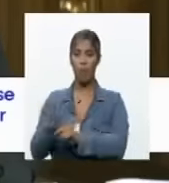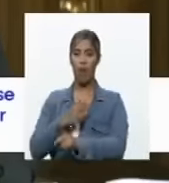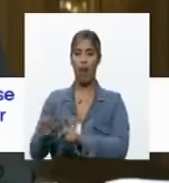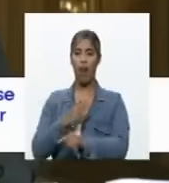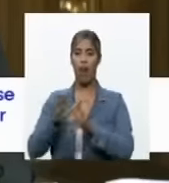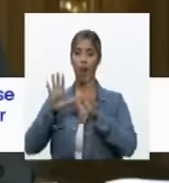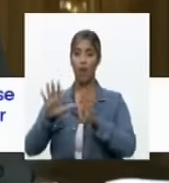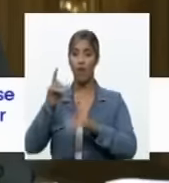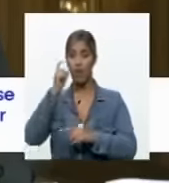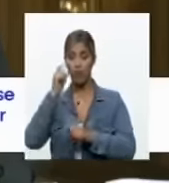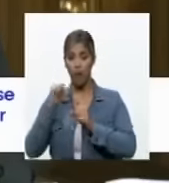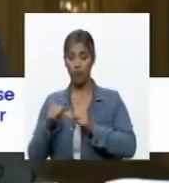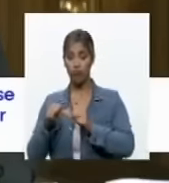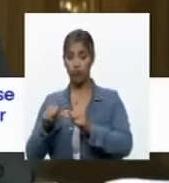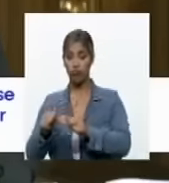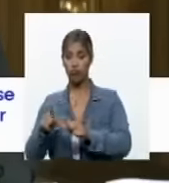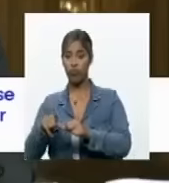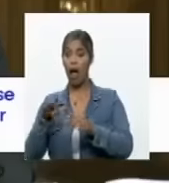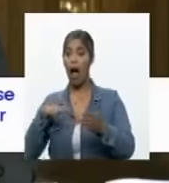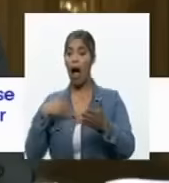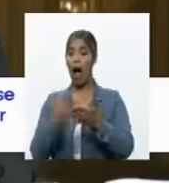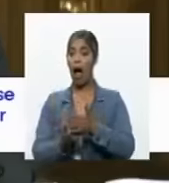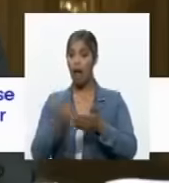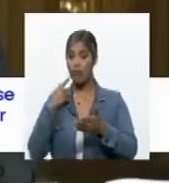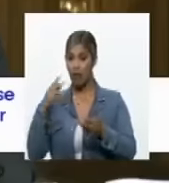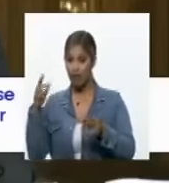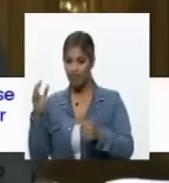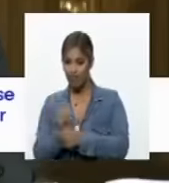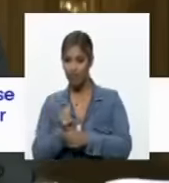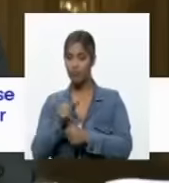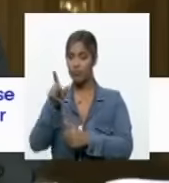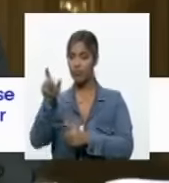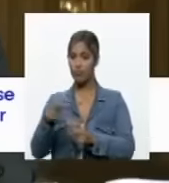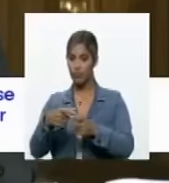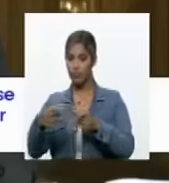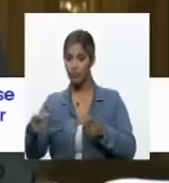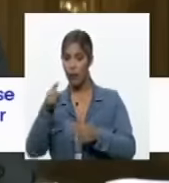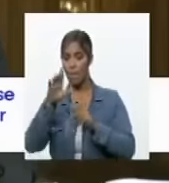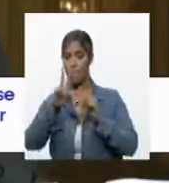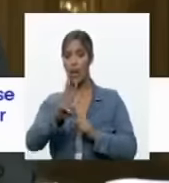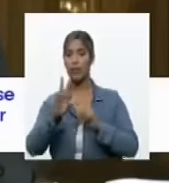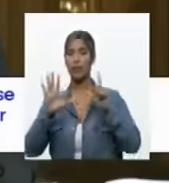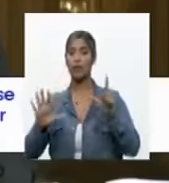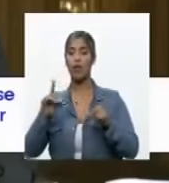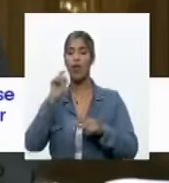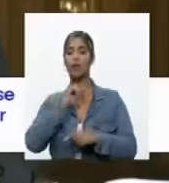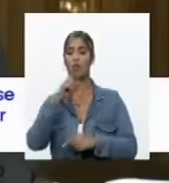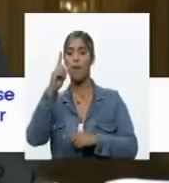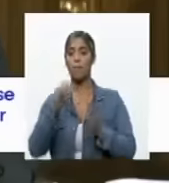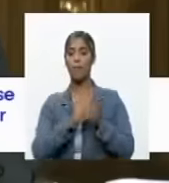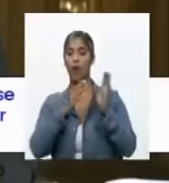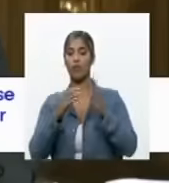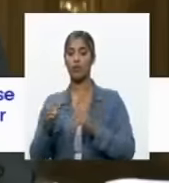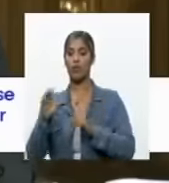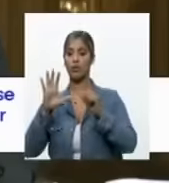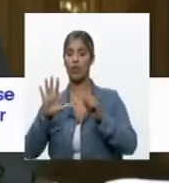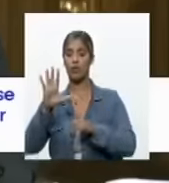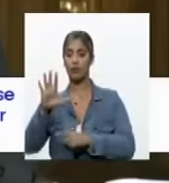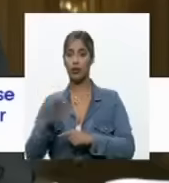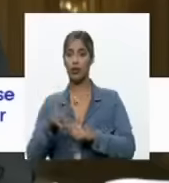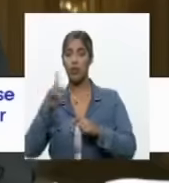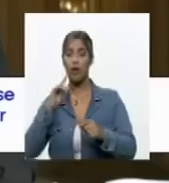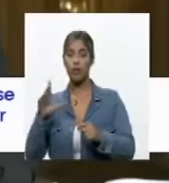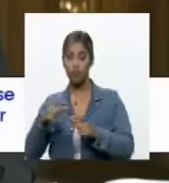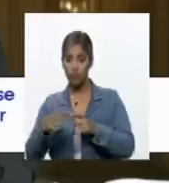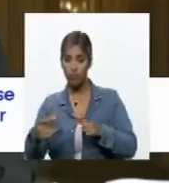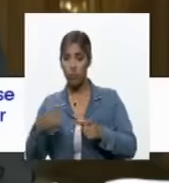9 días continuos hasta conocerse de su cruento asesinato el 27 de octubre de 1965, cuando fue